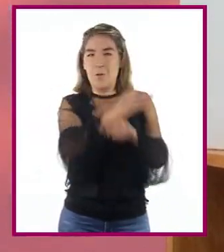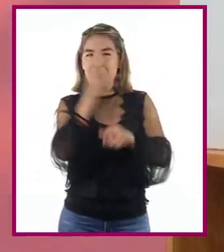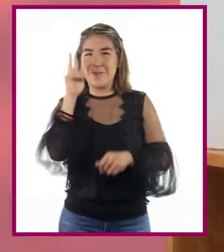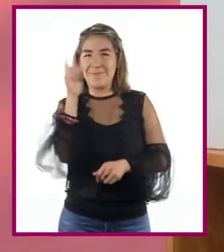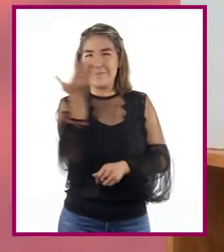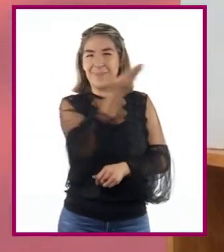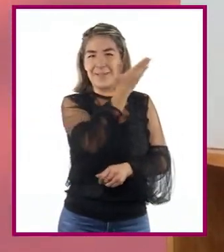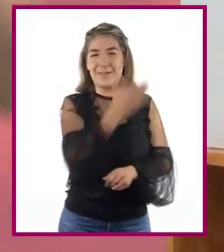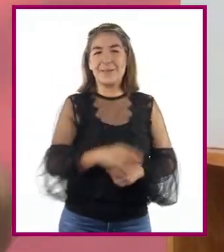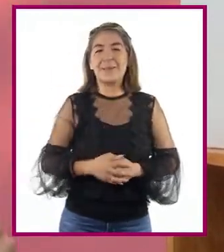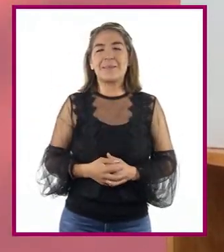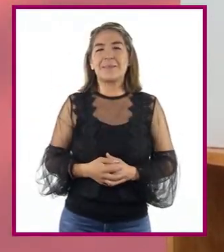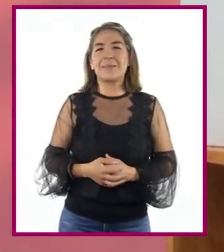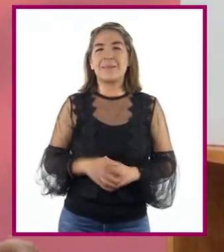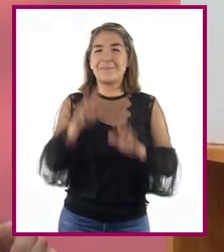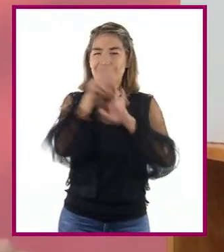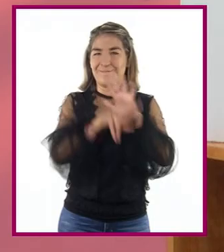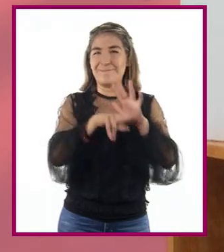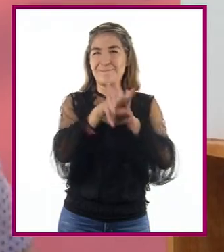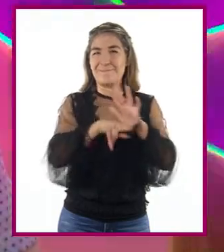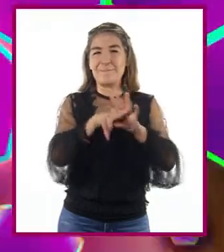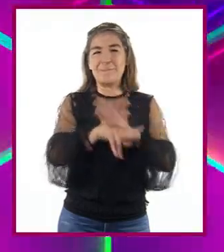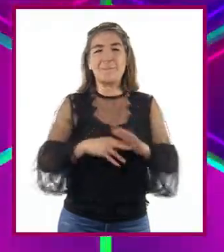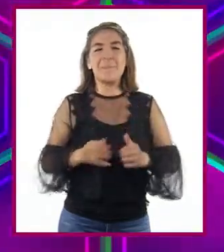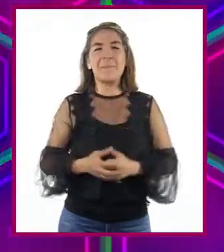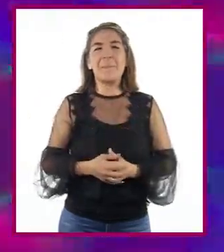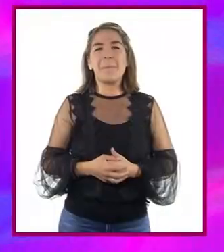el siguiente video.